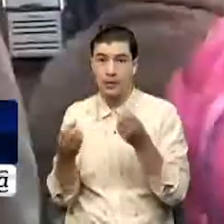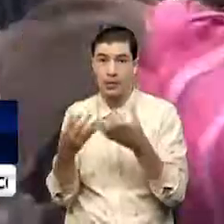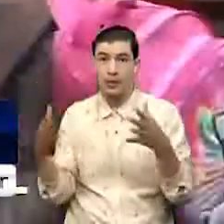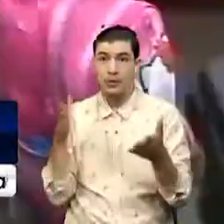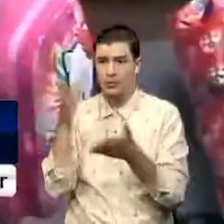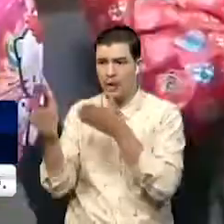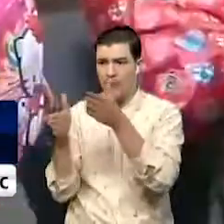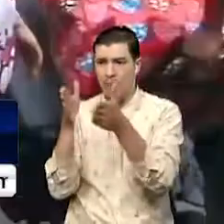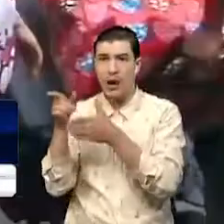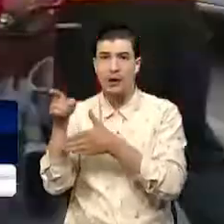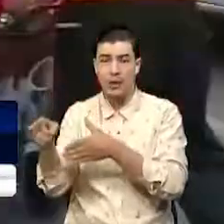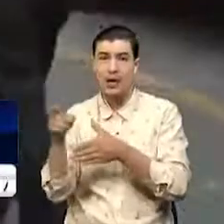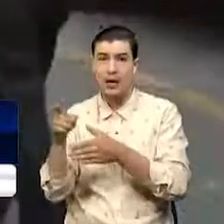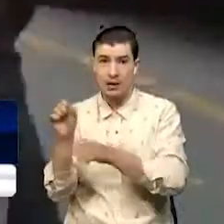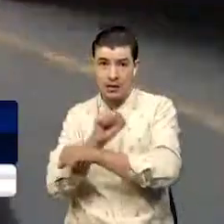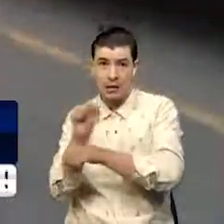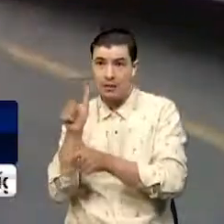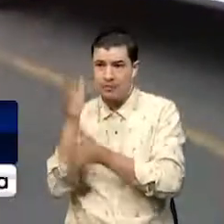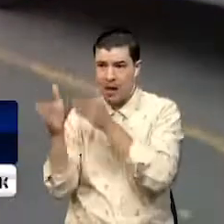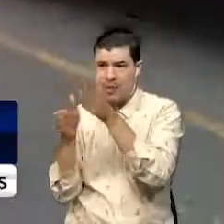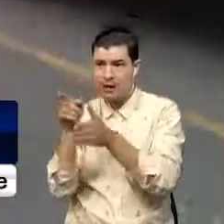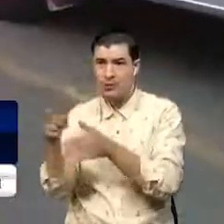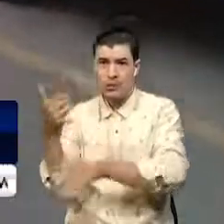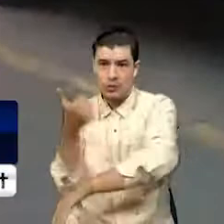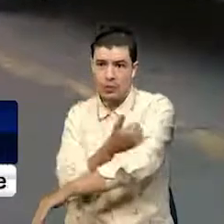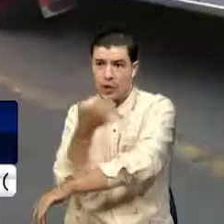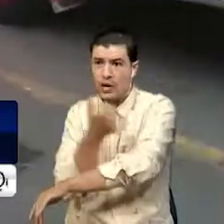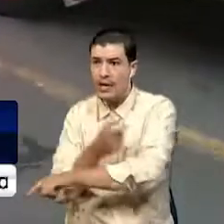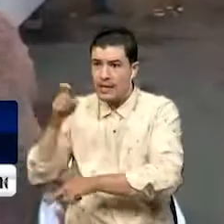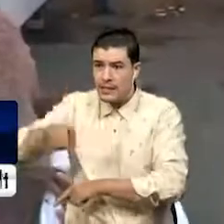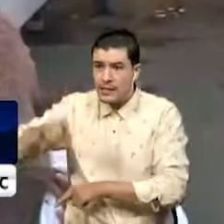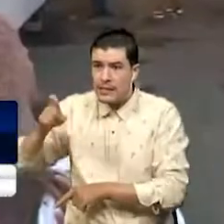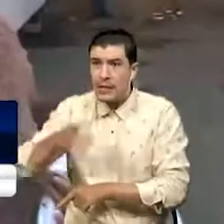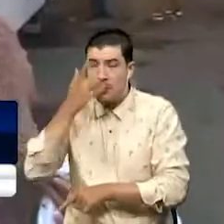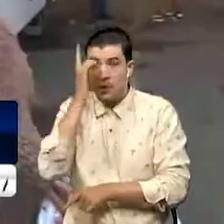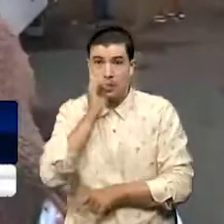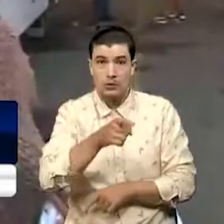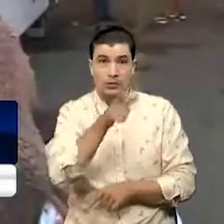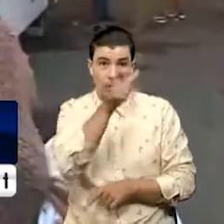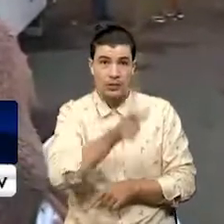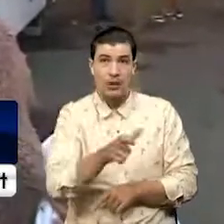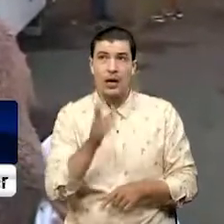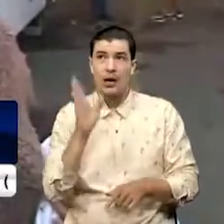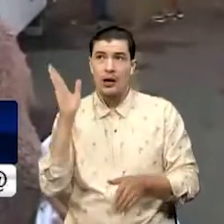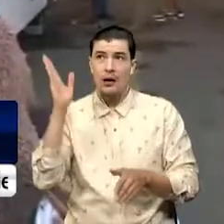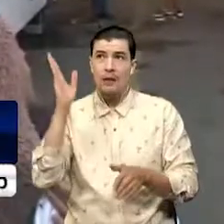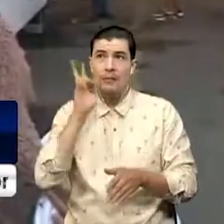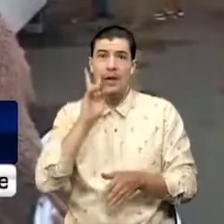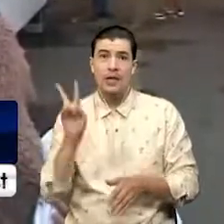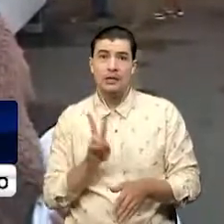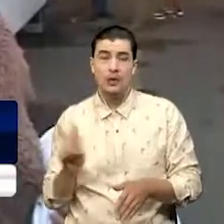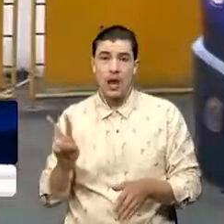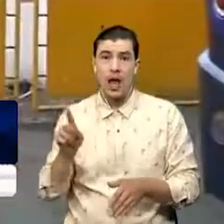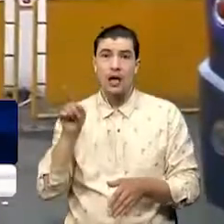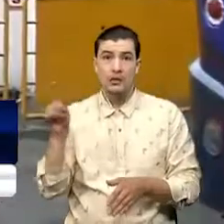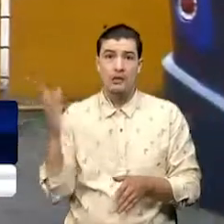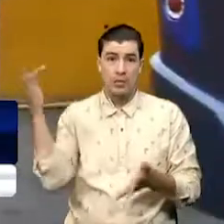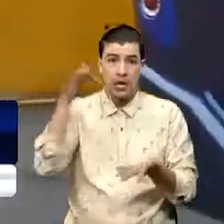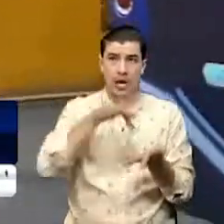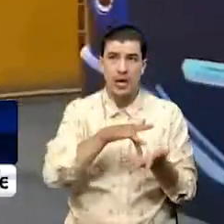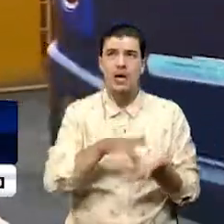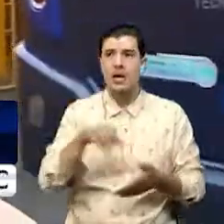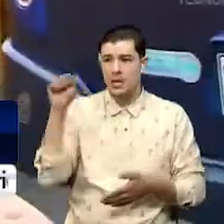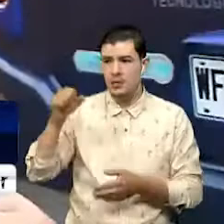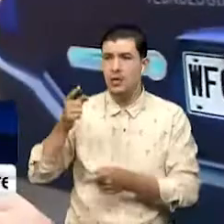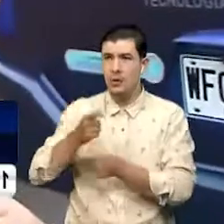saben de los virus que reaparecieron en la ciudad como esta pareja procedente de valencia en venezuela es interesante